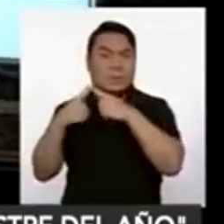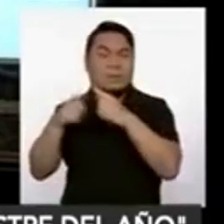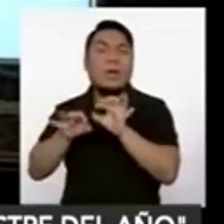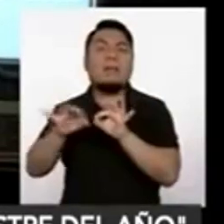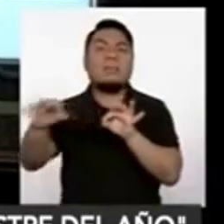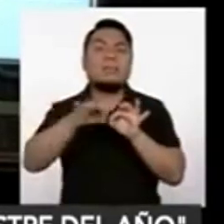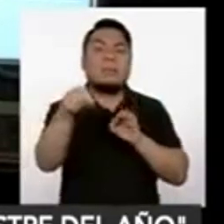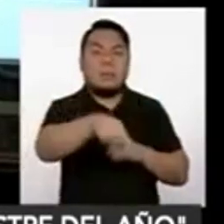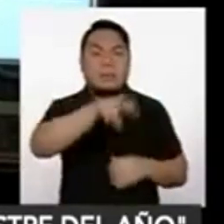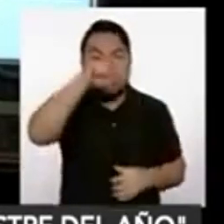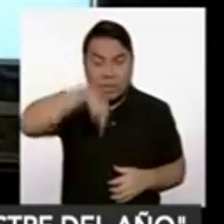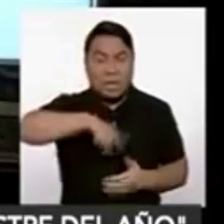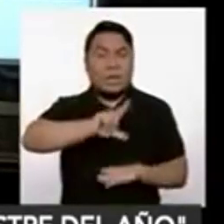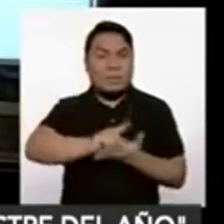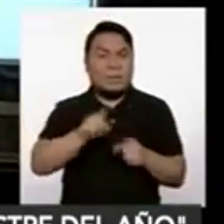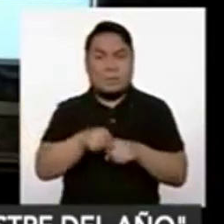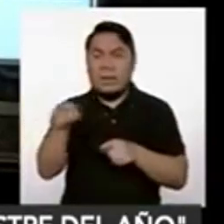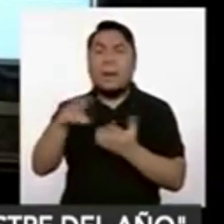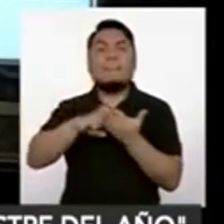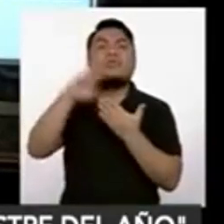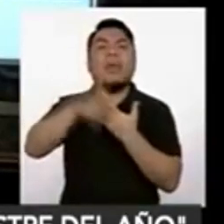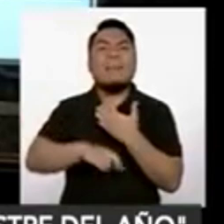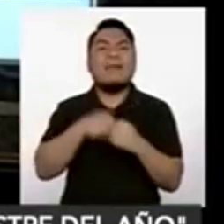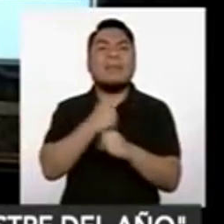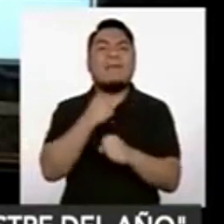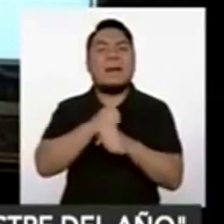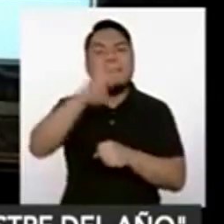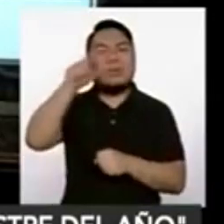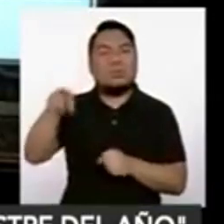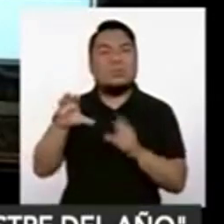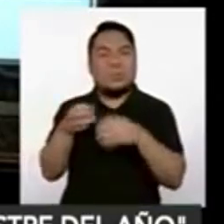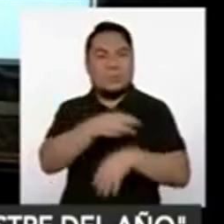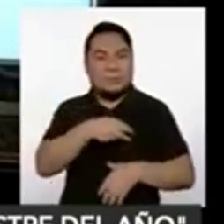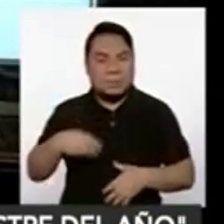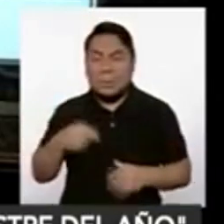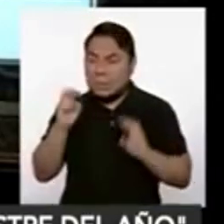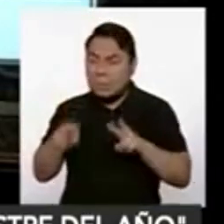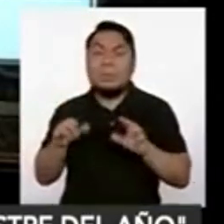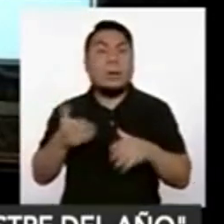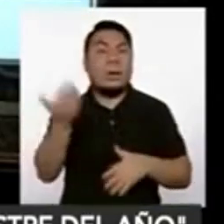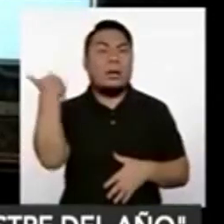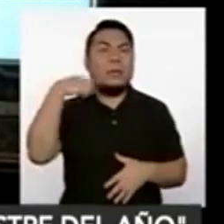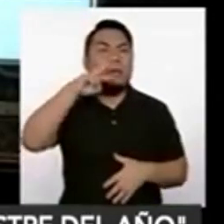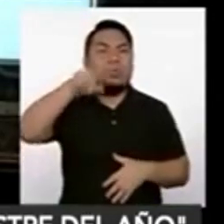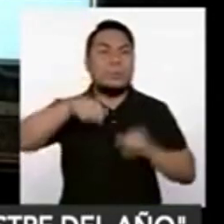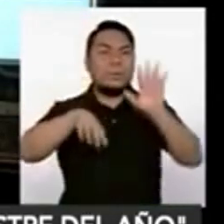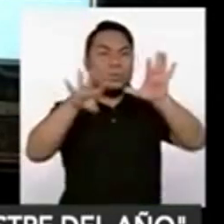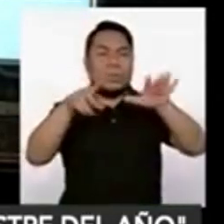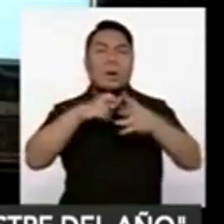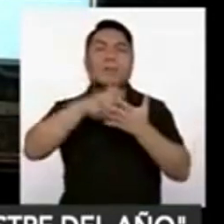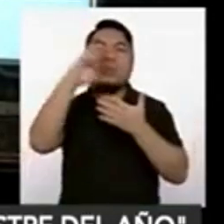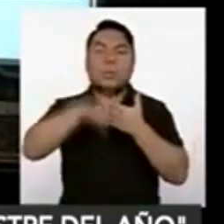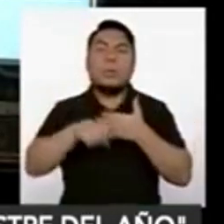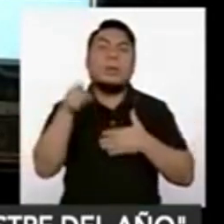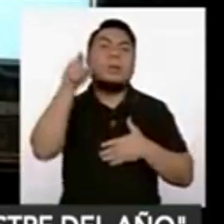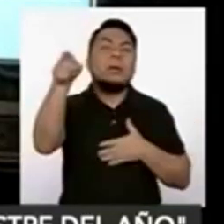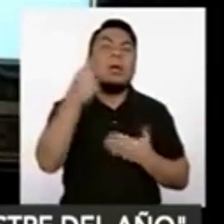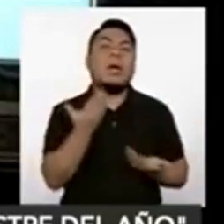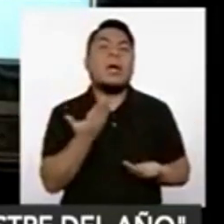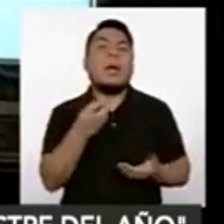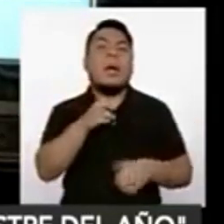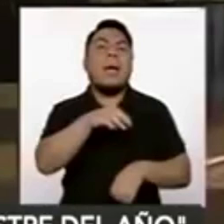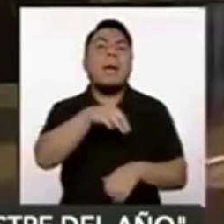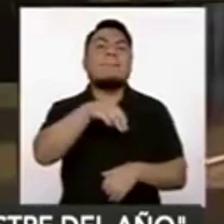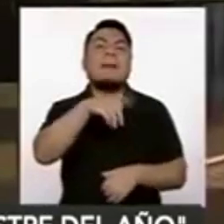regiones del Perú, acá en Lima mismo. Hemos estado el año pasado, 2019, un trabajo intenso, por ejemplo, en la región Madre de